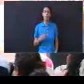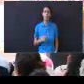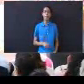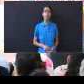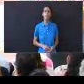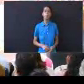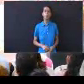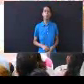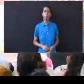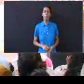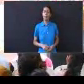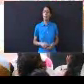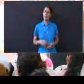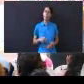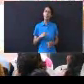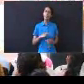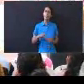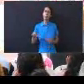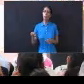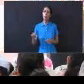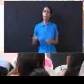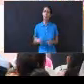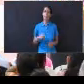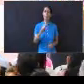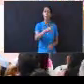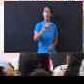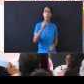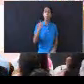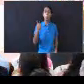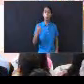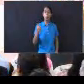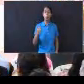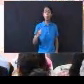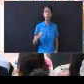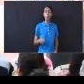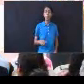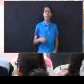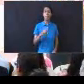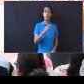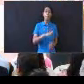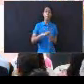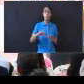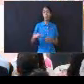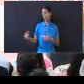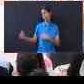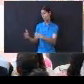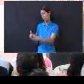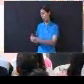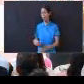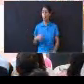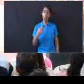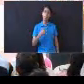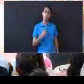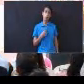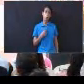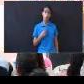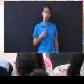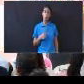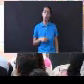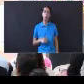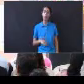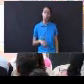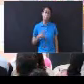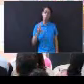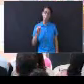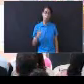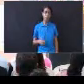algo bueno, le pasa al que está a la par. Y al que está, y a uno a veces, está uno en un desierto, pero de